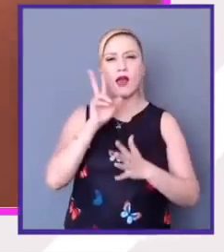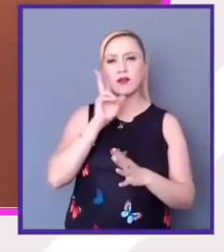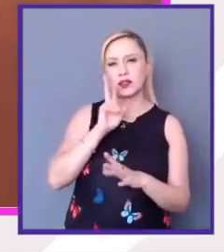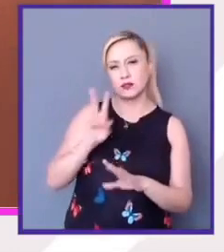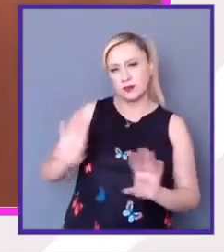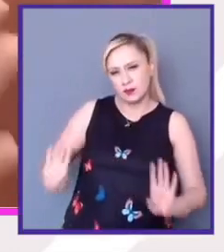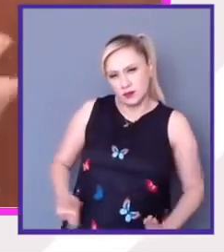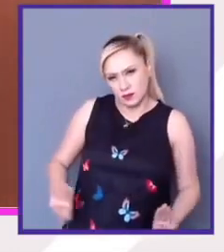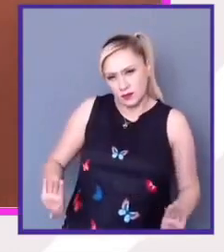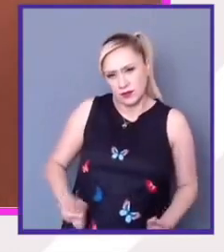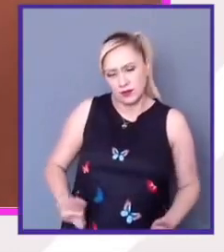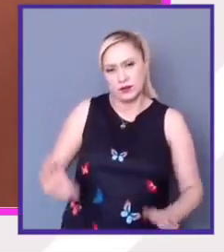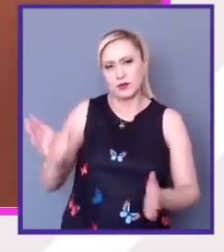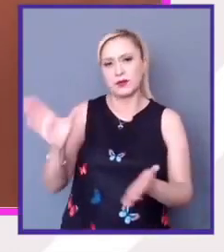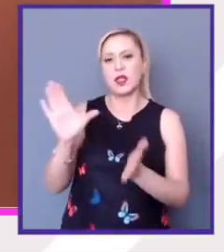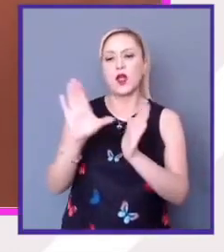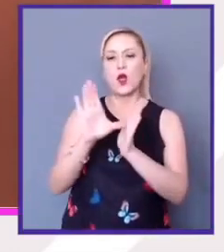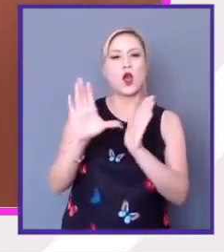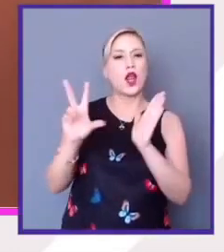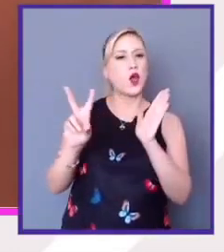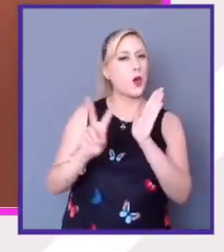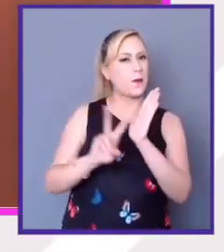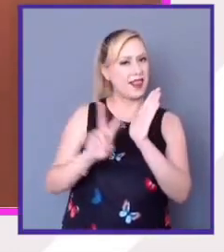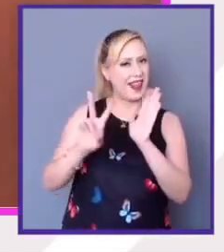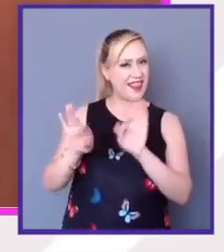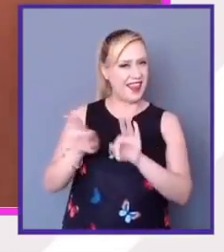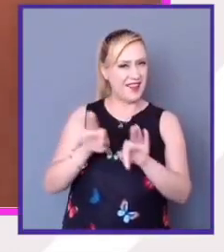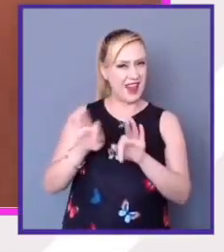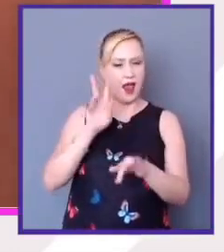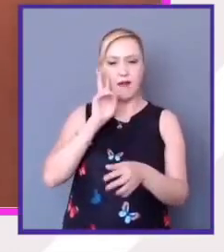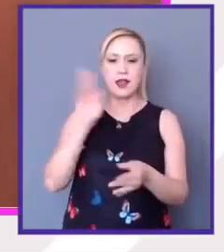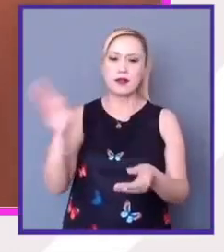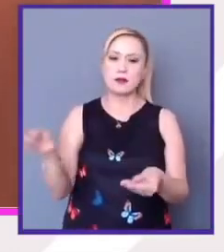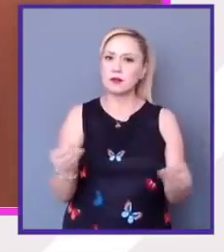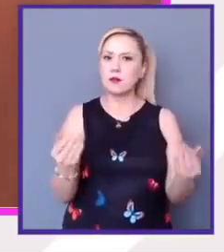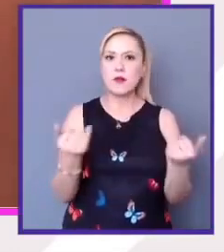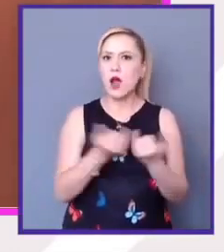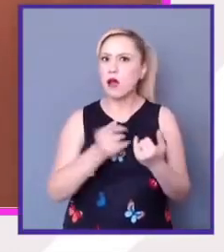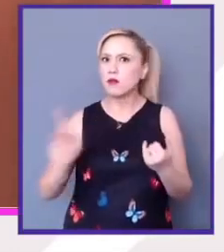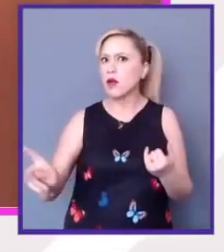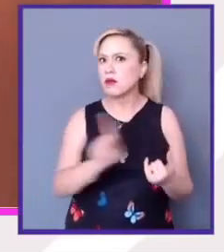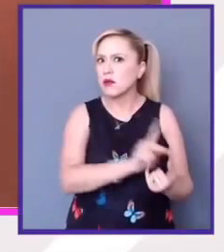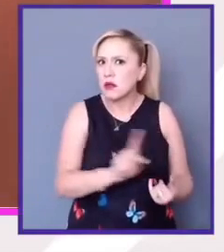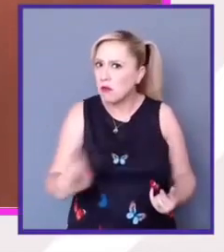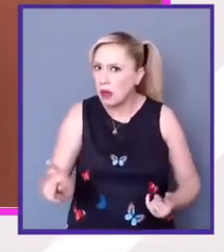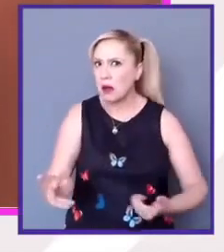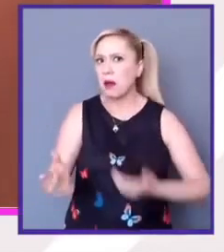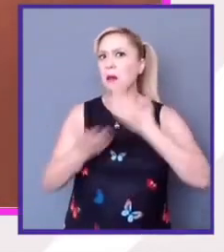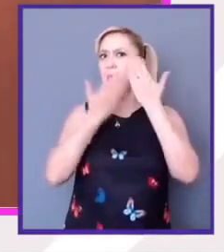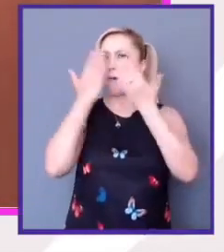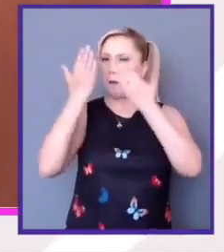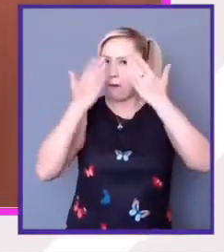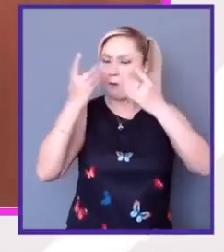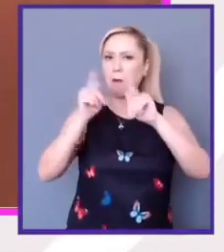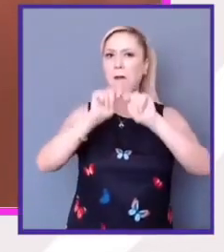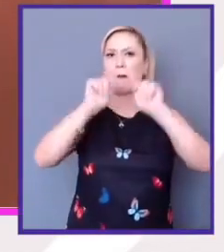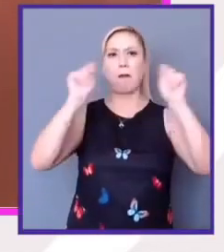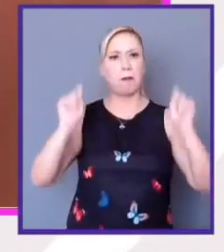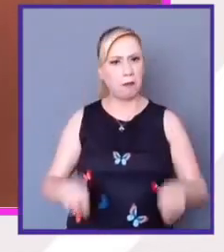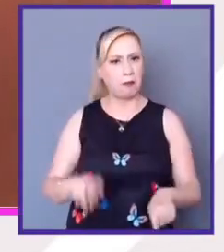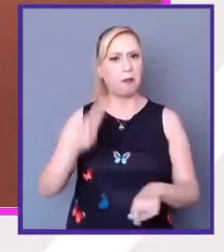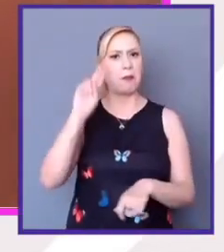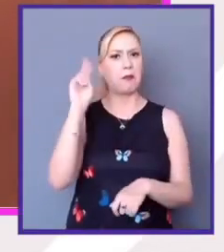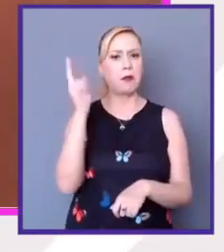¿no? Colocaron las mismas aptitudes, los mismos antecedentes, los mismos colegios, y lo